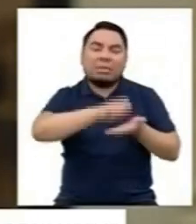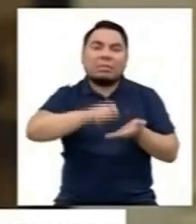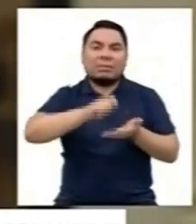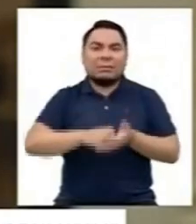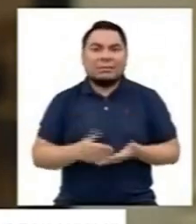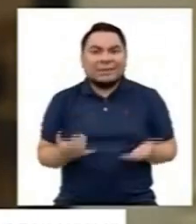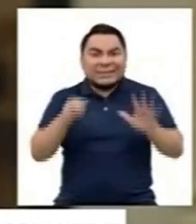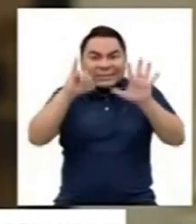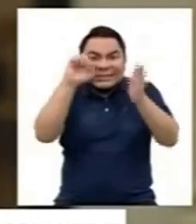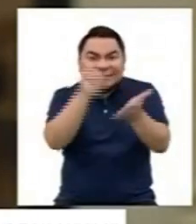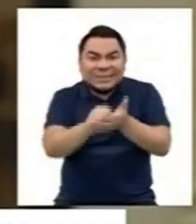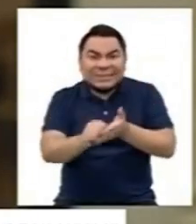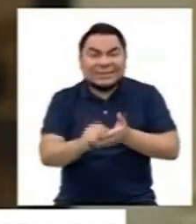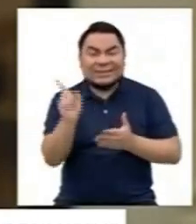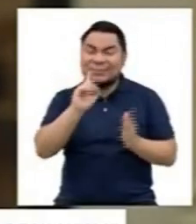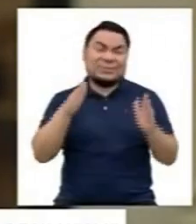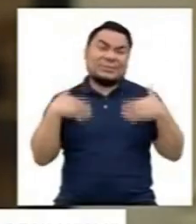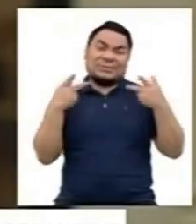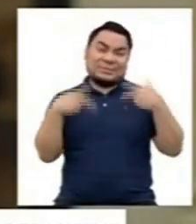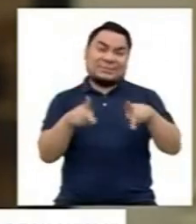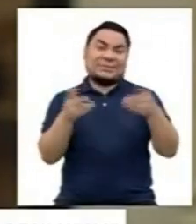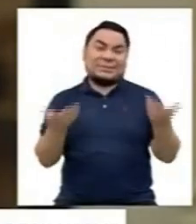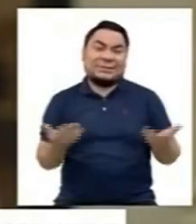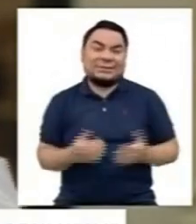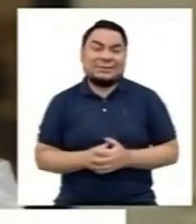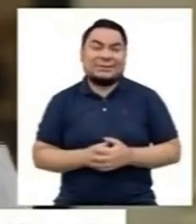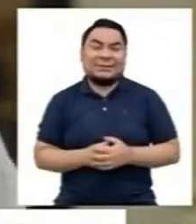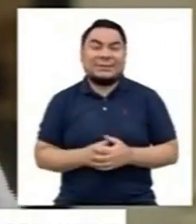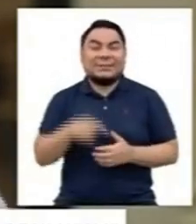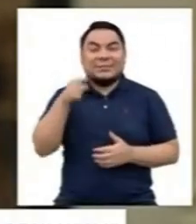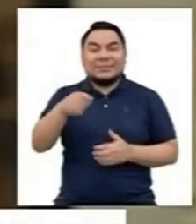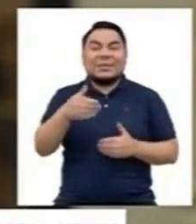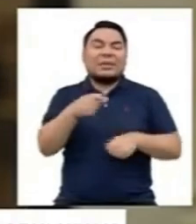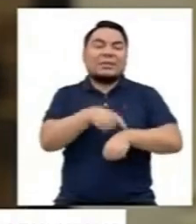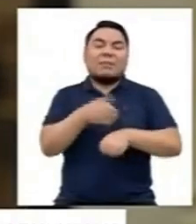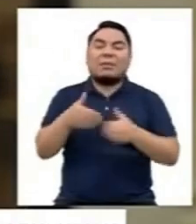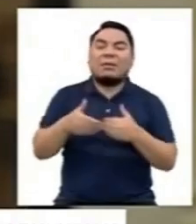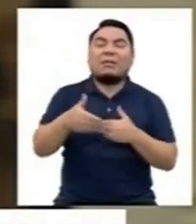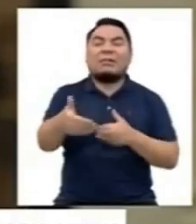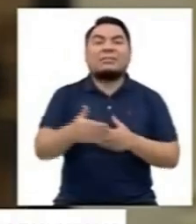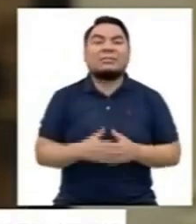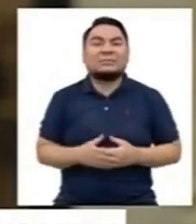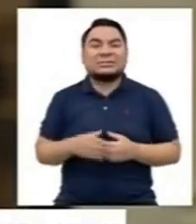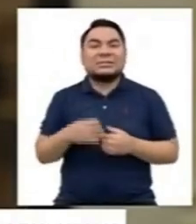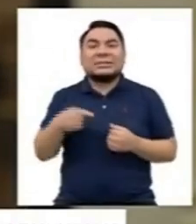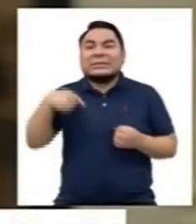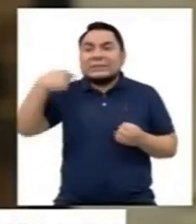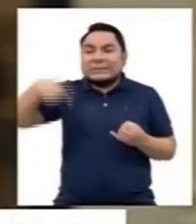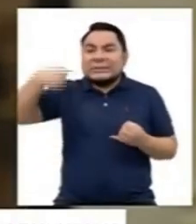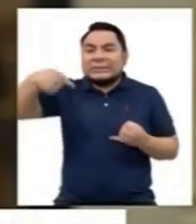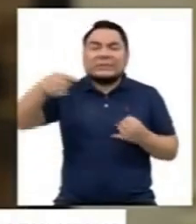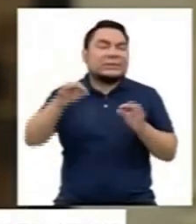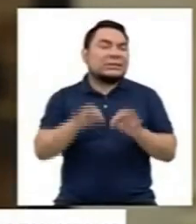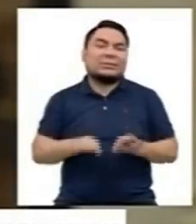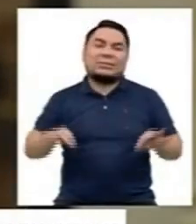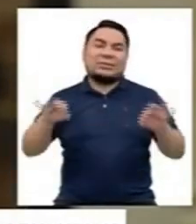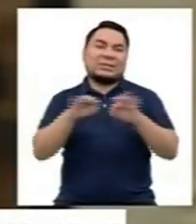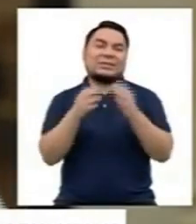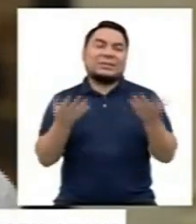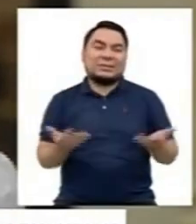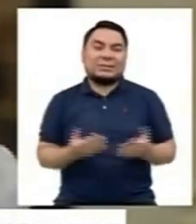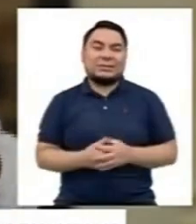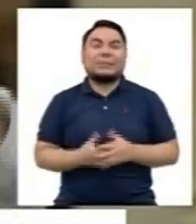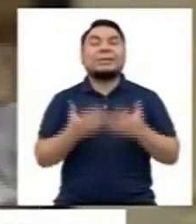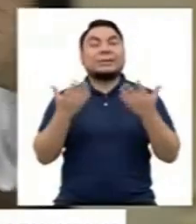problema congénito, ya sea diabetes o cosas como esa, ¿no? Entonces, este lote estaría distribuyéndose de esa manera. Ahora, la pregunta